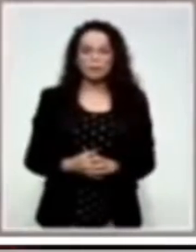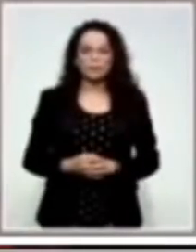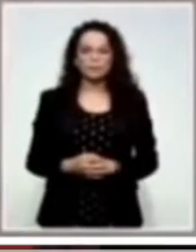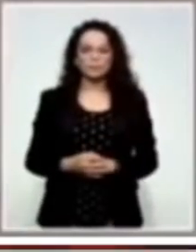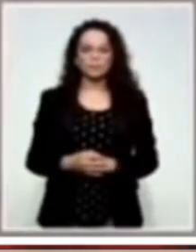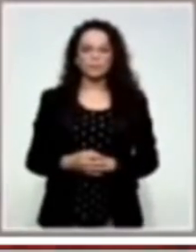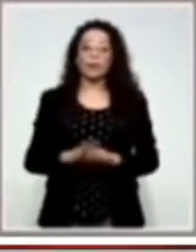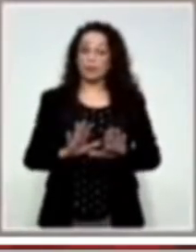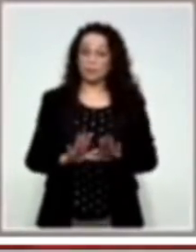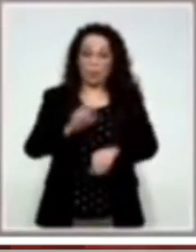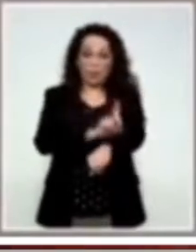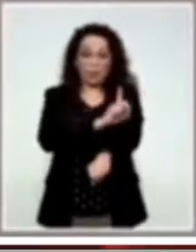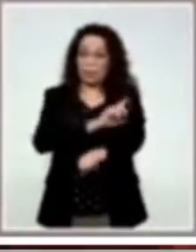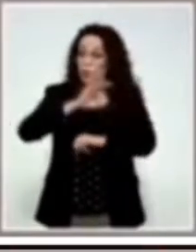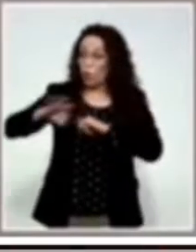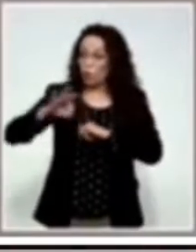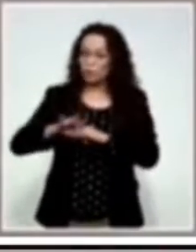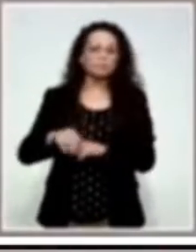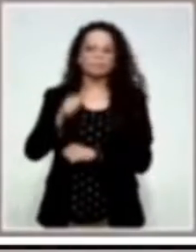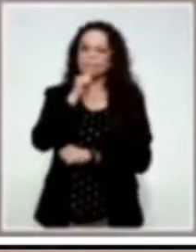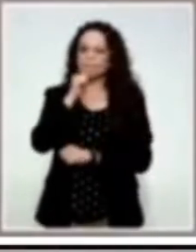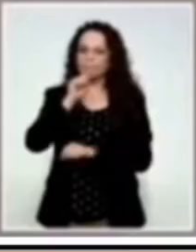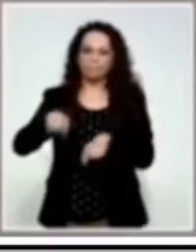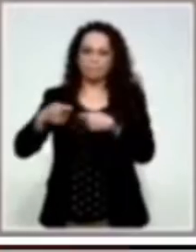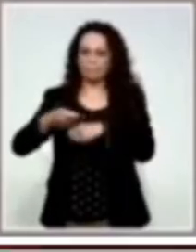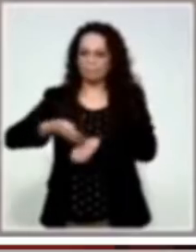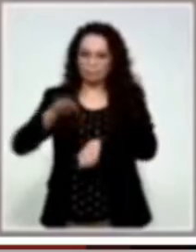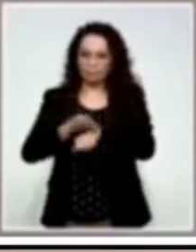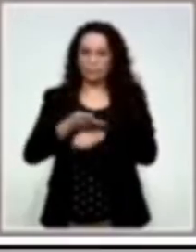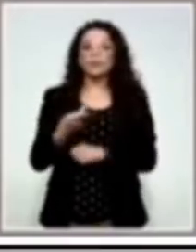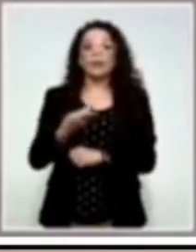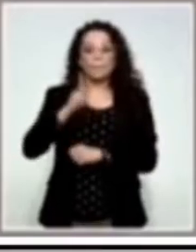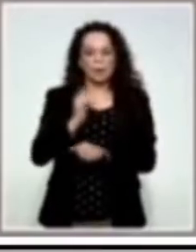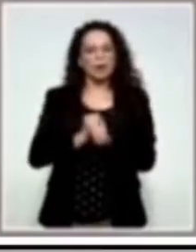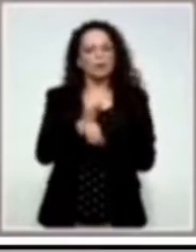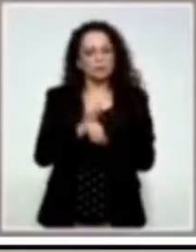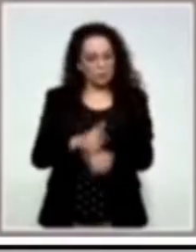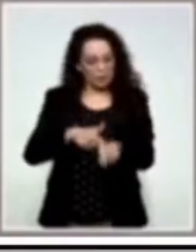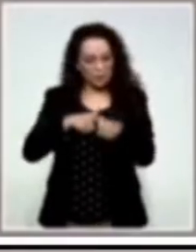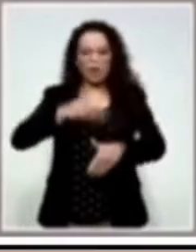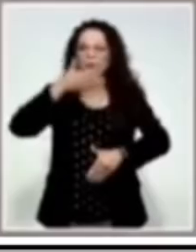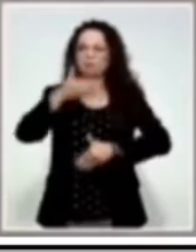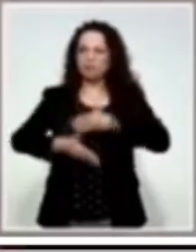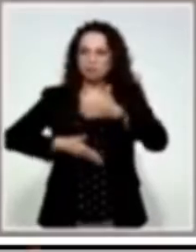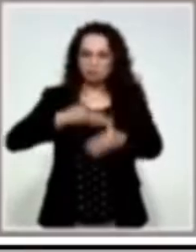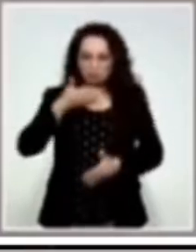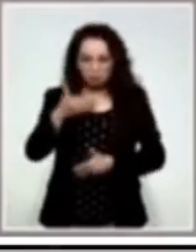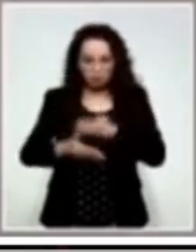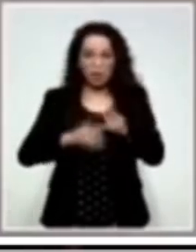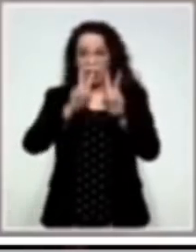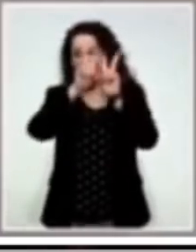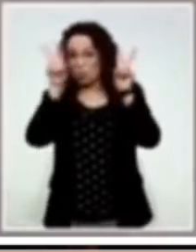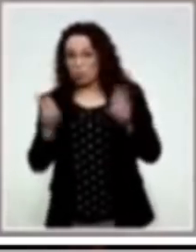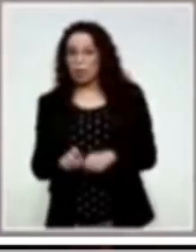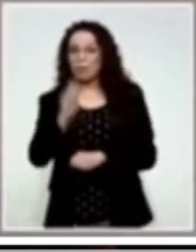mes que estuvimos, no ha habido nuevas sanciones, pero las investigaciones están adelante. Ese tema del